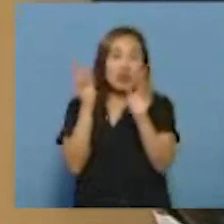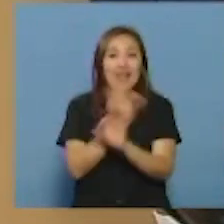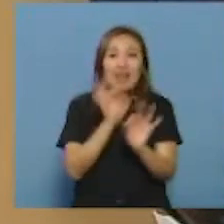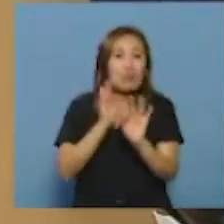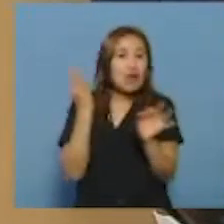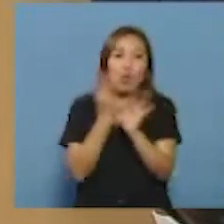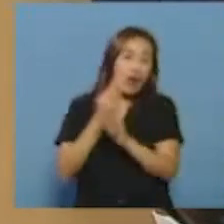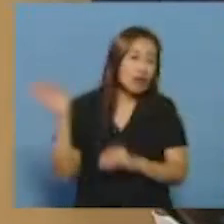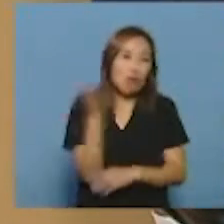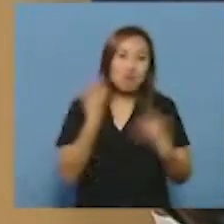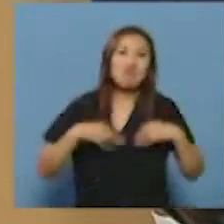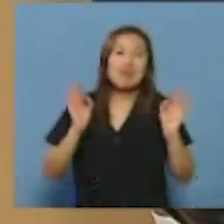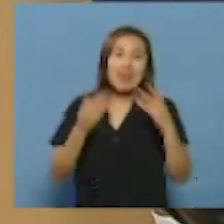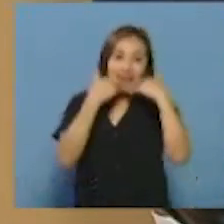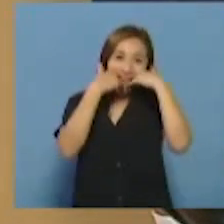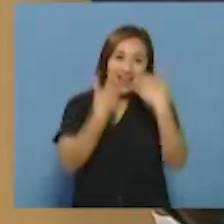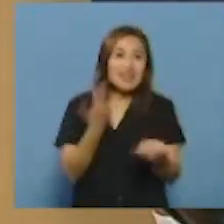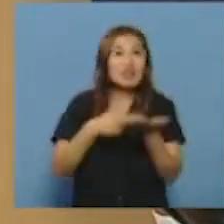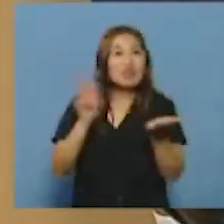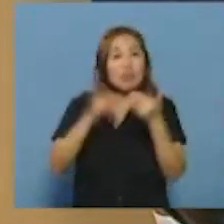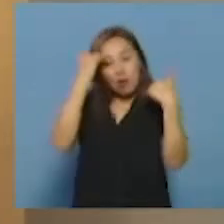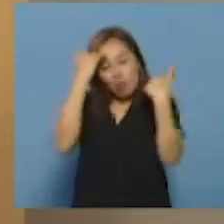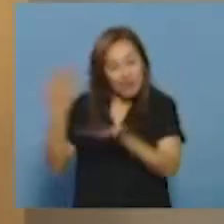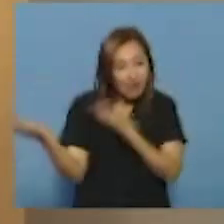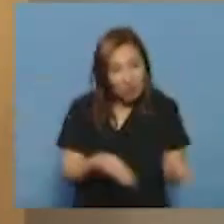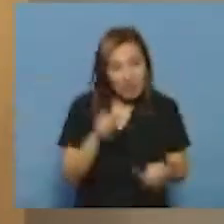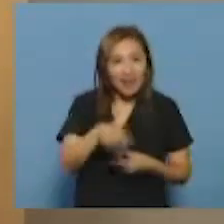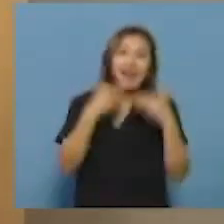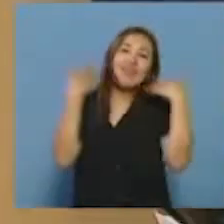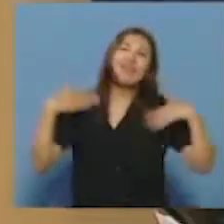El trabajo es conjunto. Muchas gracias de nuevo por honrarnos con su visita. Gracias por la invitación. Gracias.